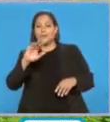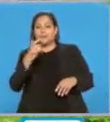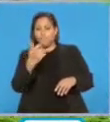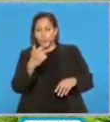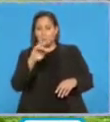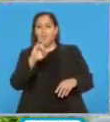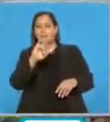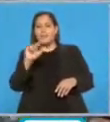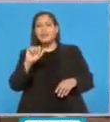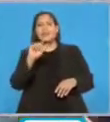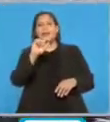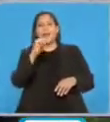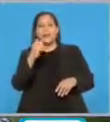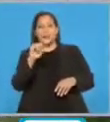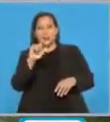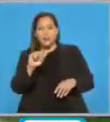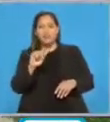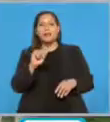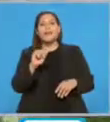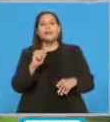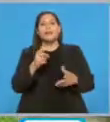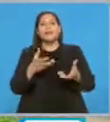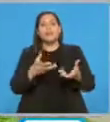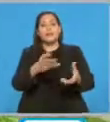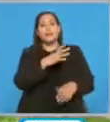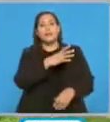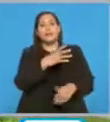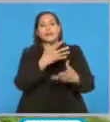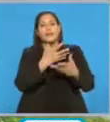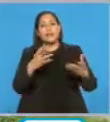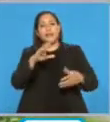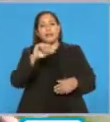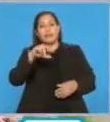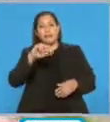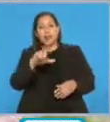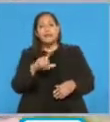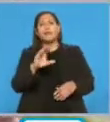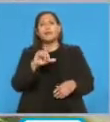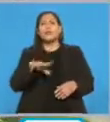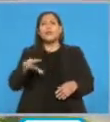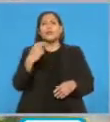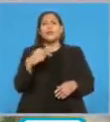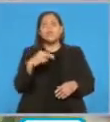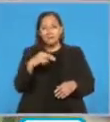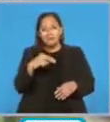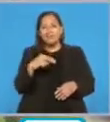157, Villa de Ayala y Avenida Gran Canal. Acá en la colonia, a ver cómo se llama la colonia.